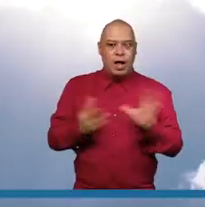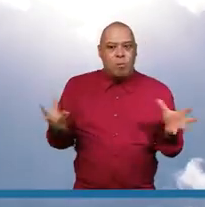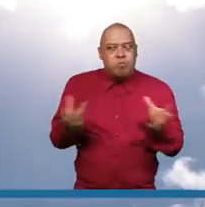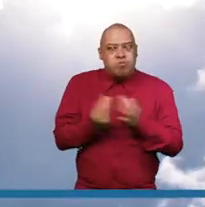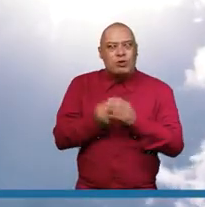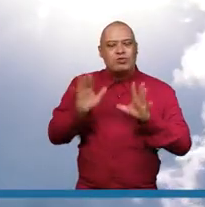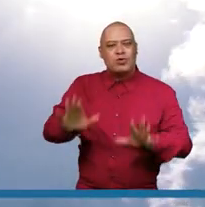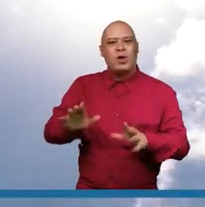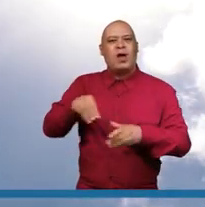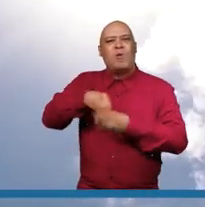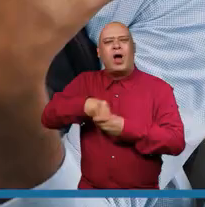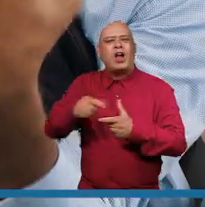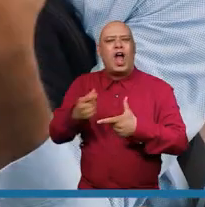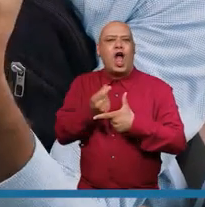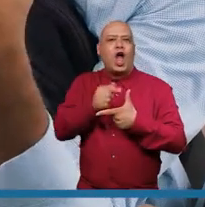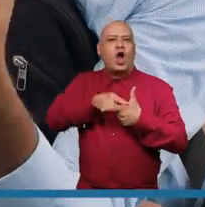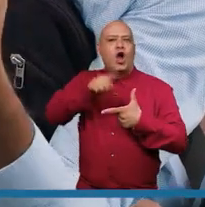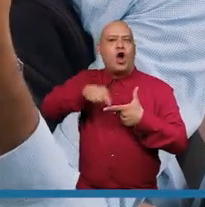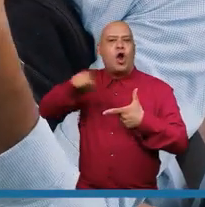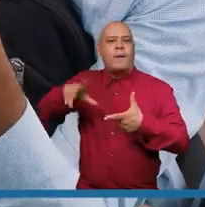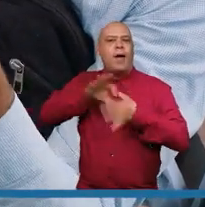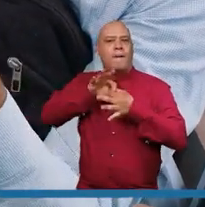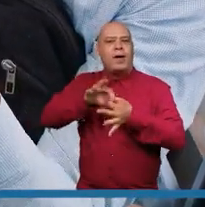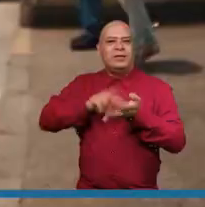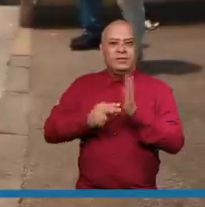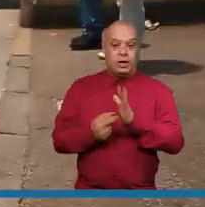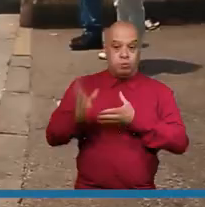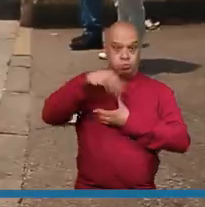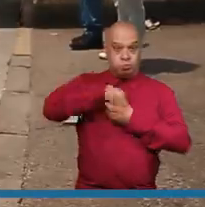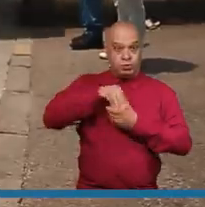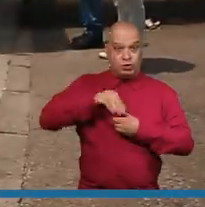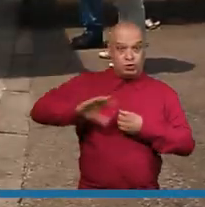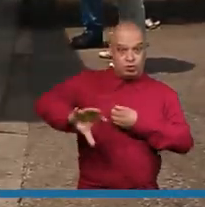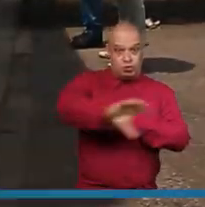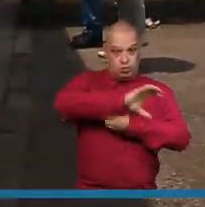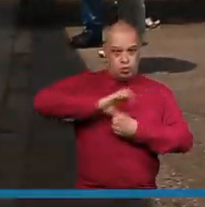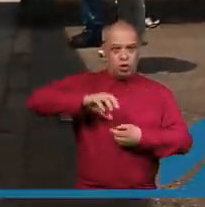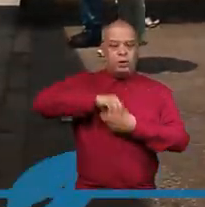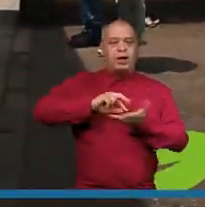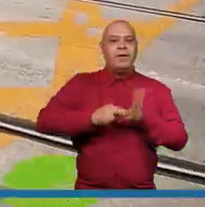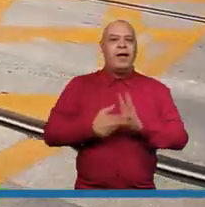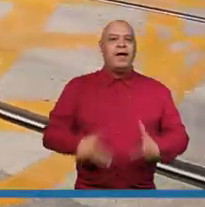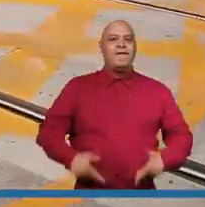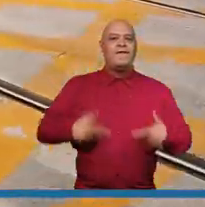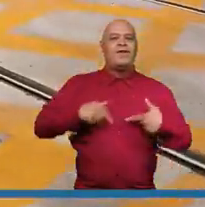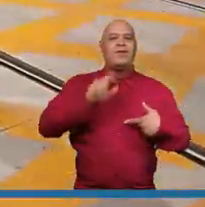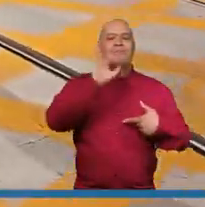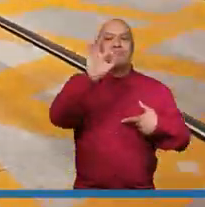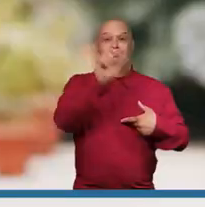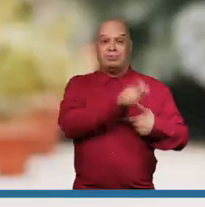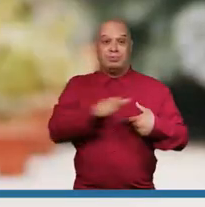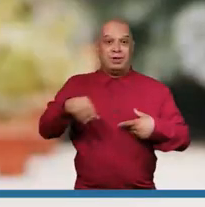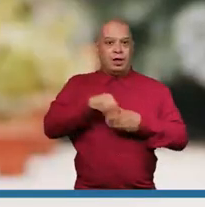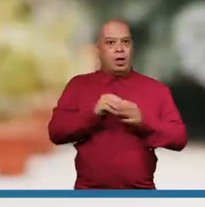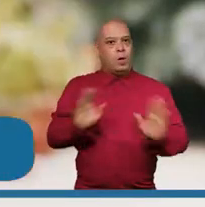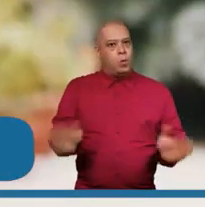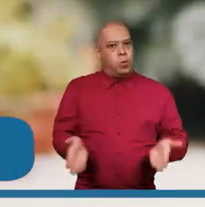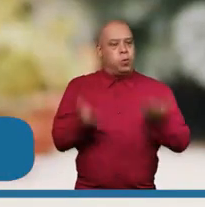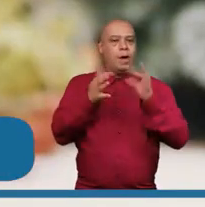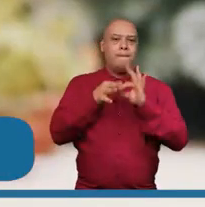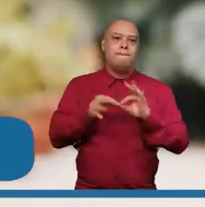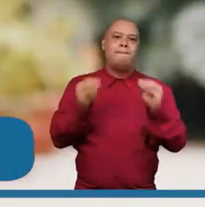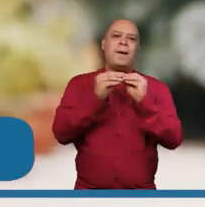integración económica y se trata de incorporar en el territorio la mejor calidad de vida de nuestros ciudadanos. Y la